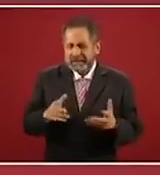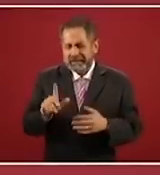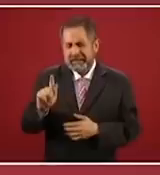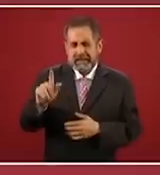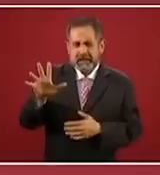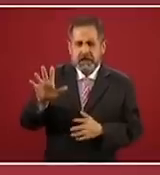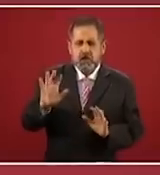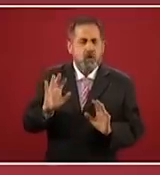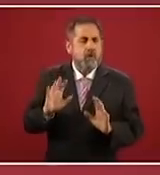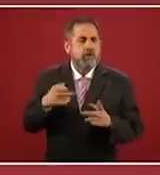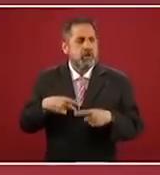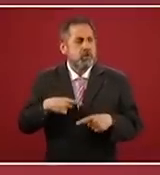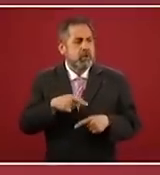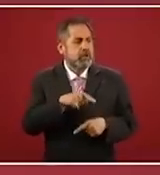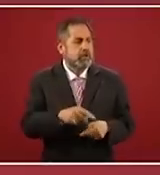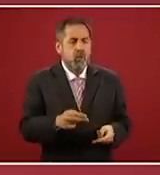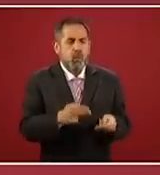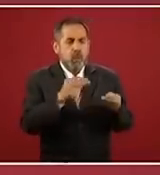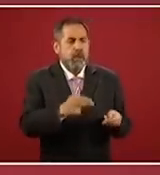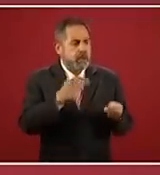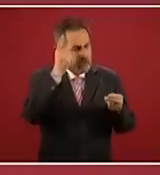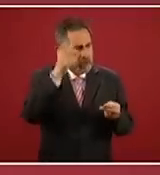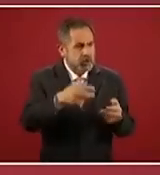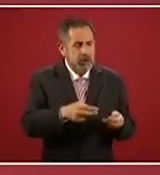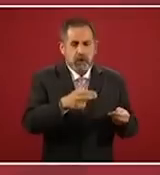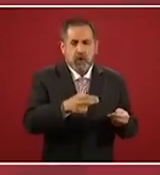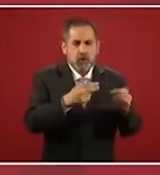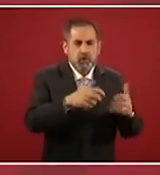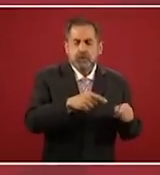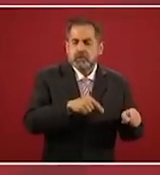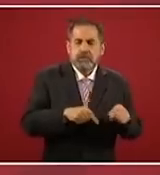75 empresarios,